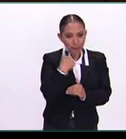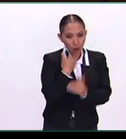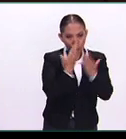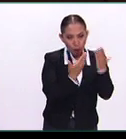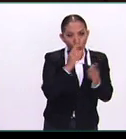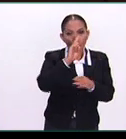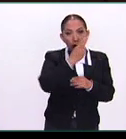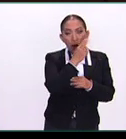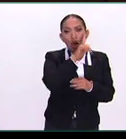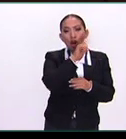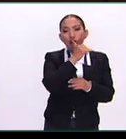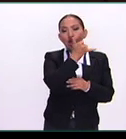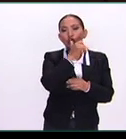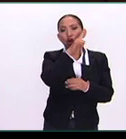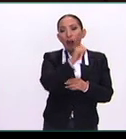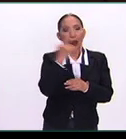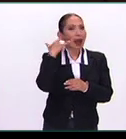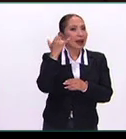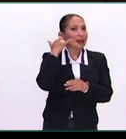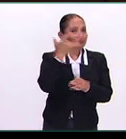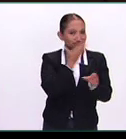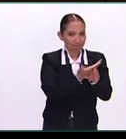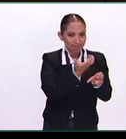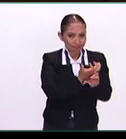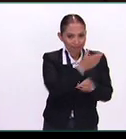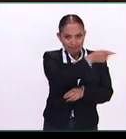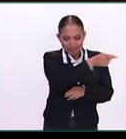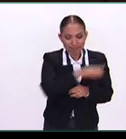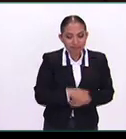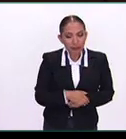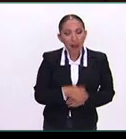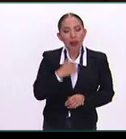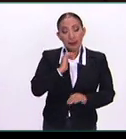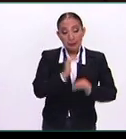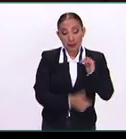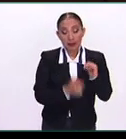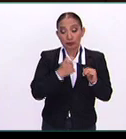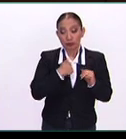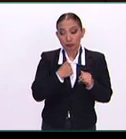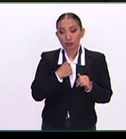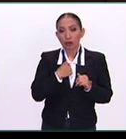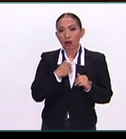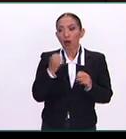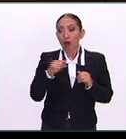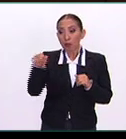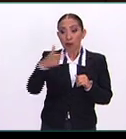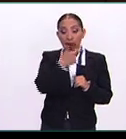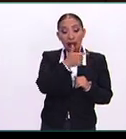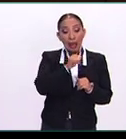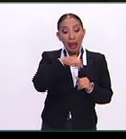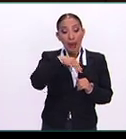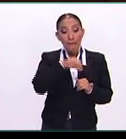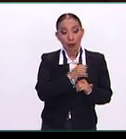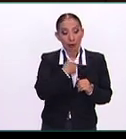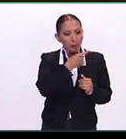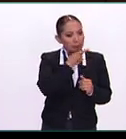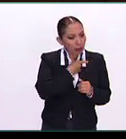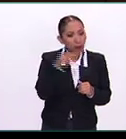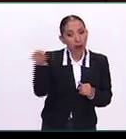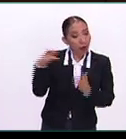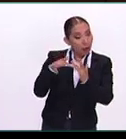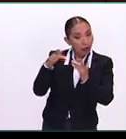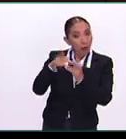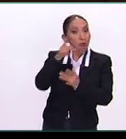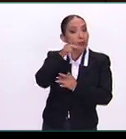la Universidad Loyola de Los Ángeles, California. Entonces, a través de Gamio me puse en contacto con